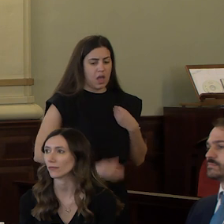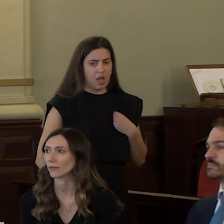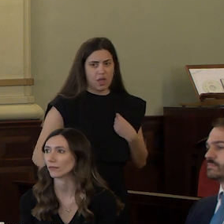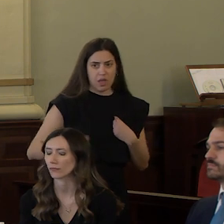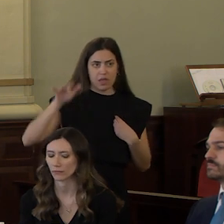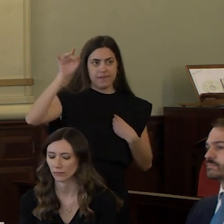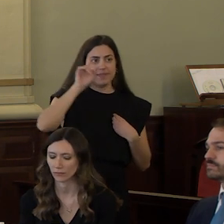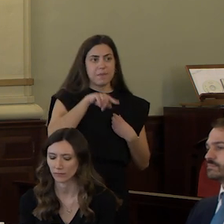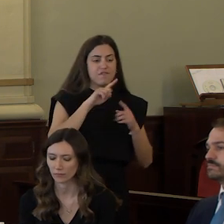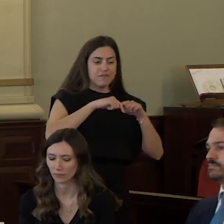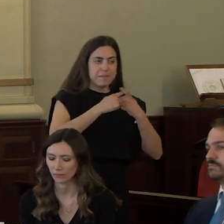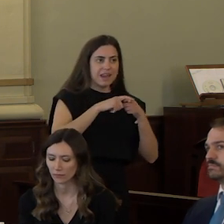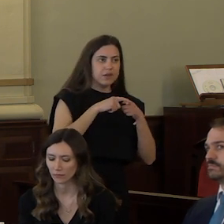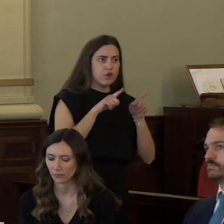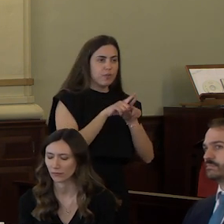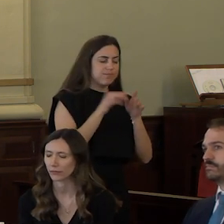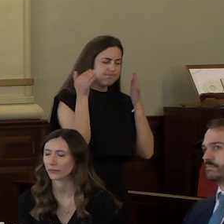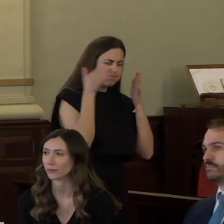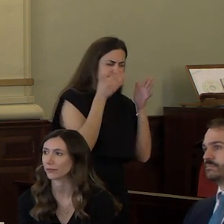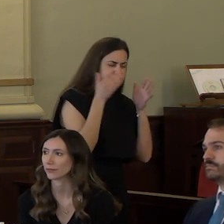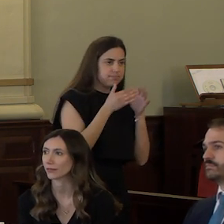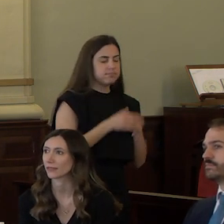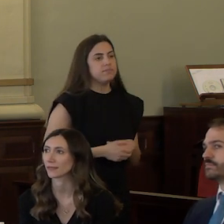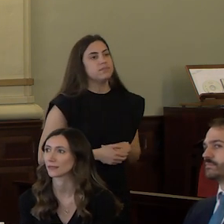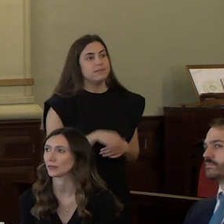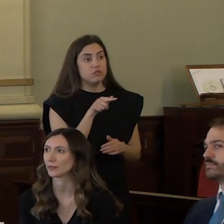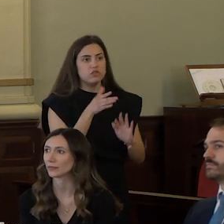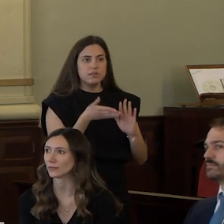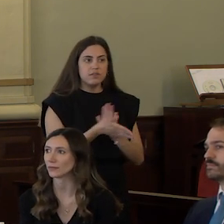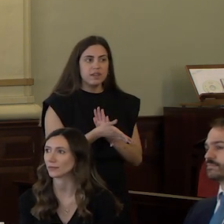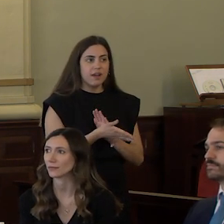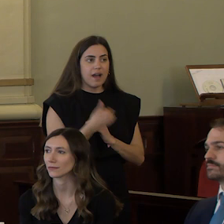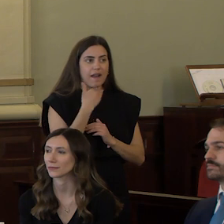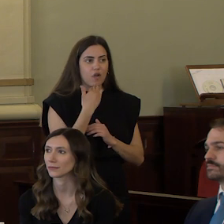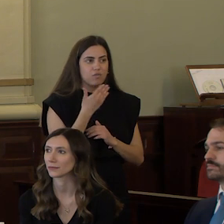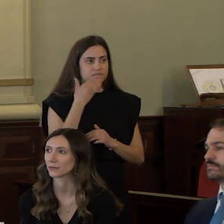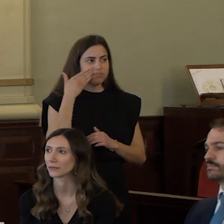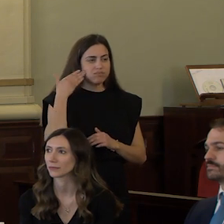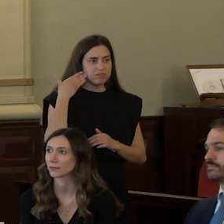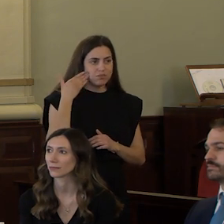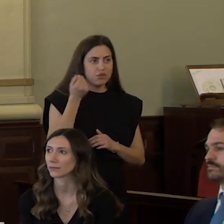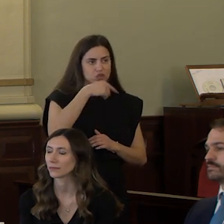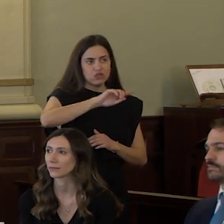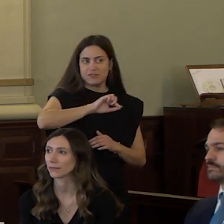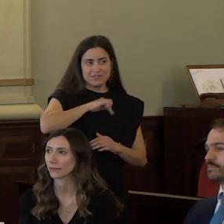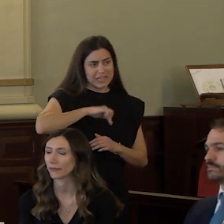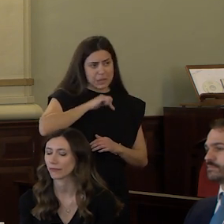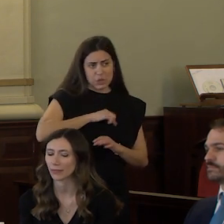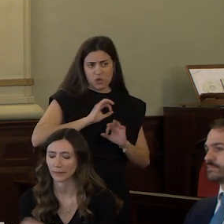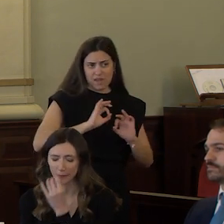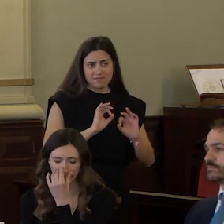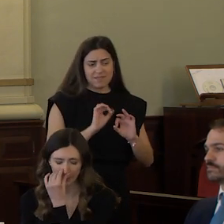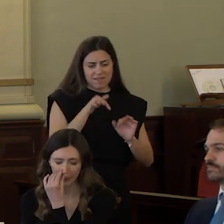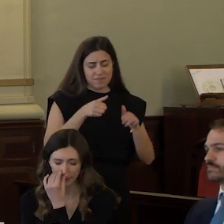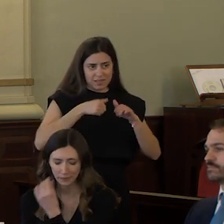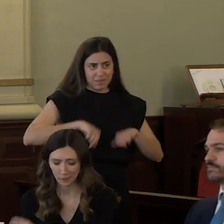asesorar a sus familiares. Por tanto, es algo que nos tiene que dar orgullo y así lo sentimos en Albacete.